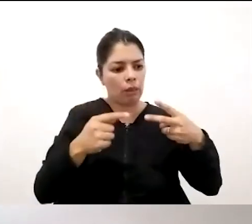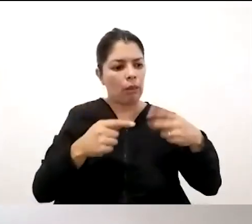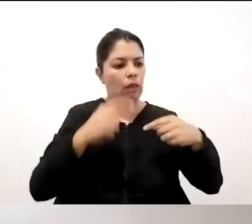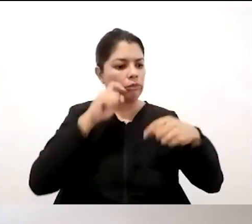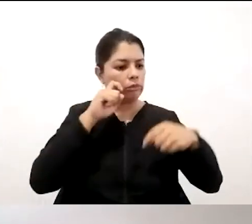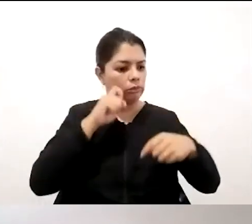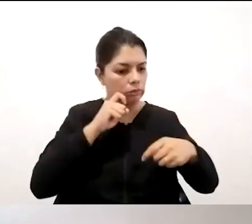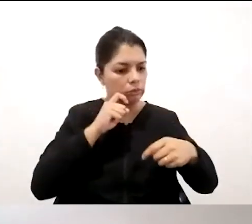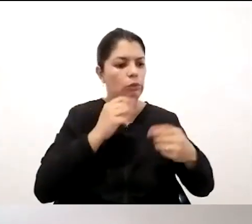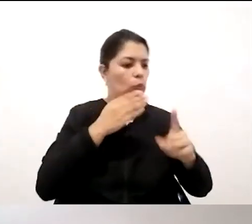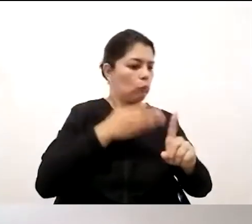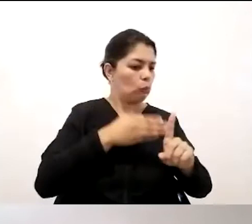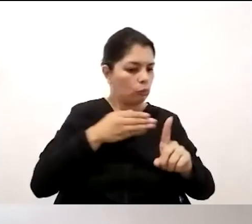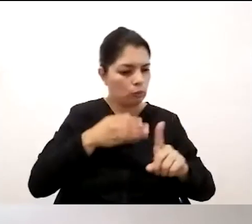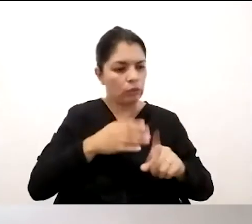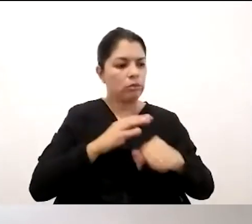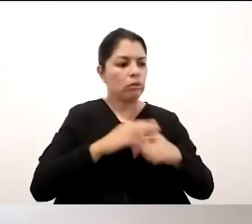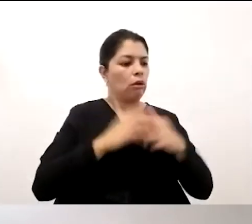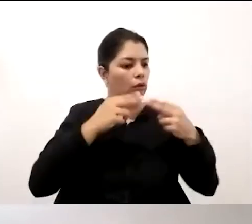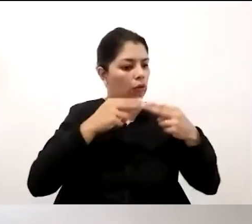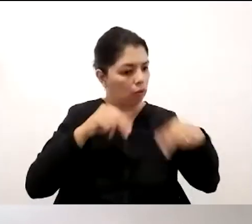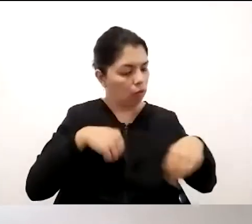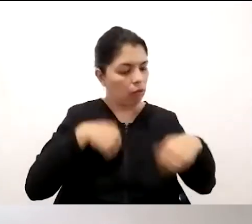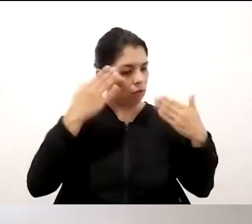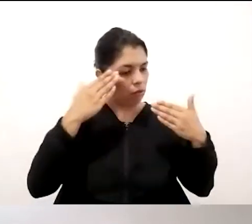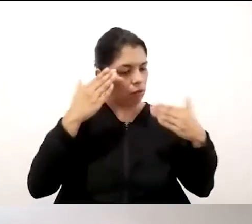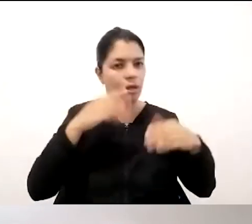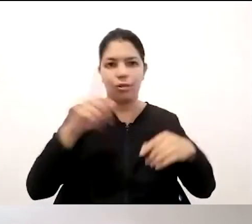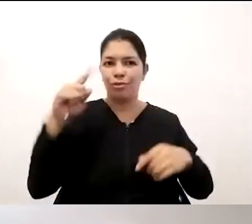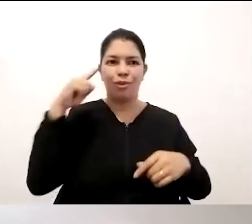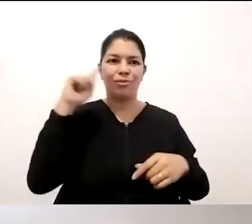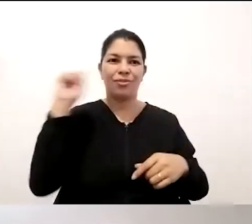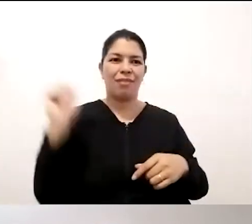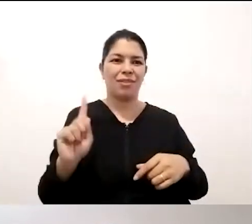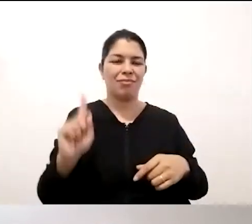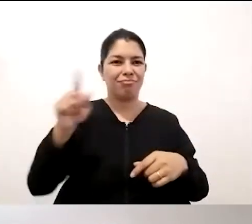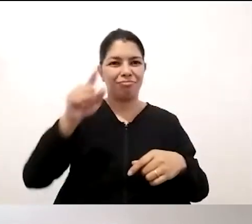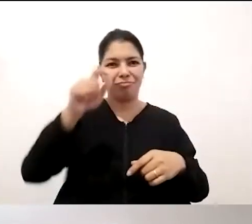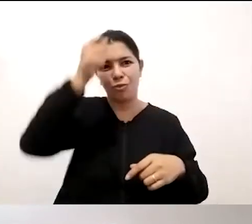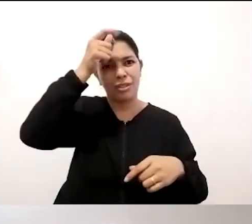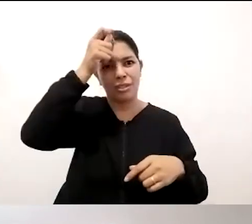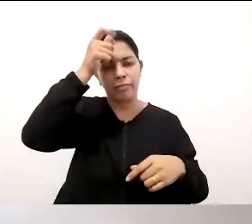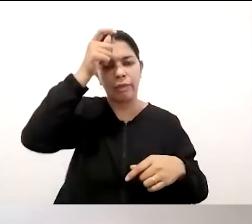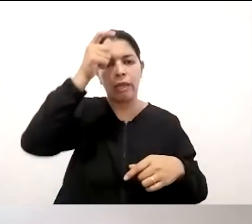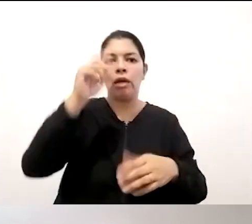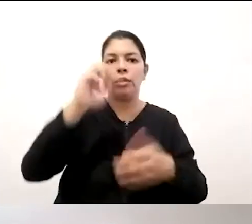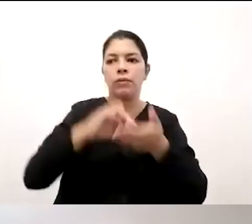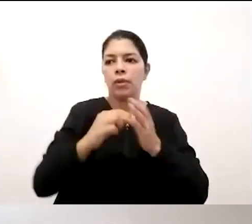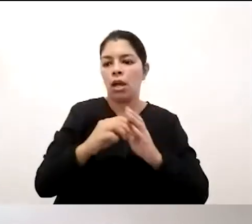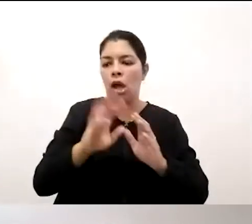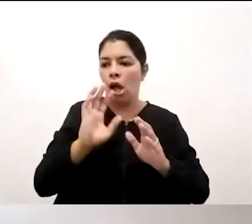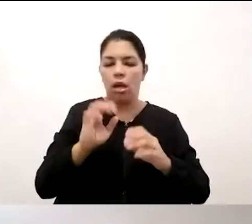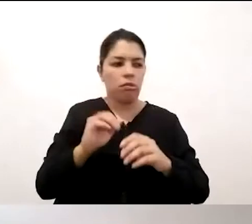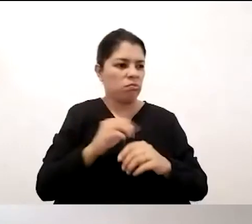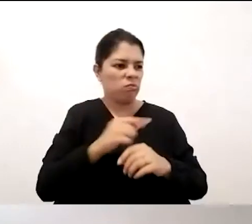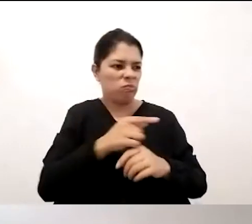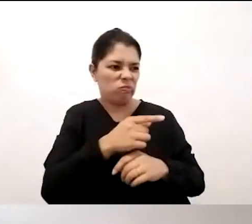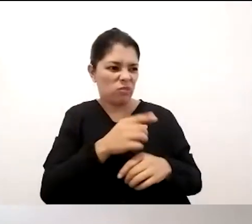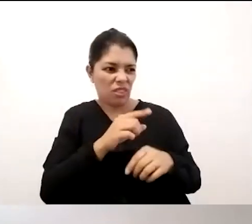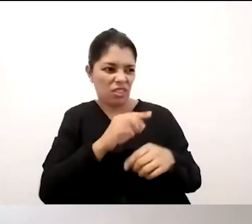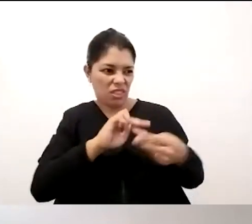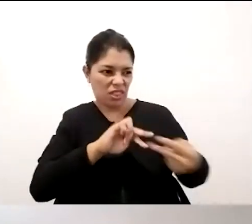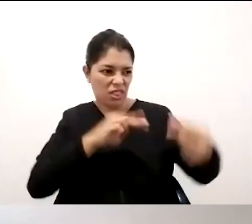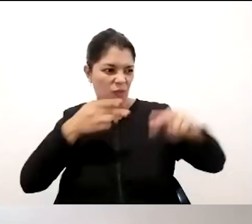ha llevado a que en las sociedades ocurran hechos como la persecución de las personas de los grupos o las